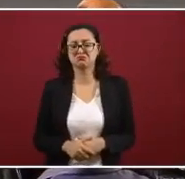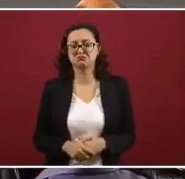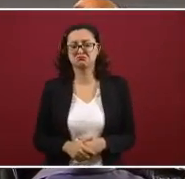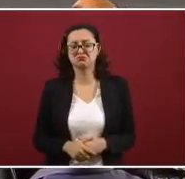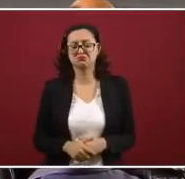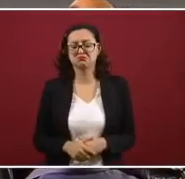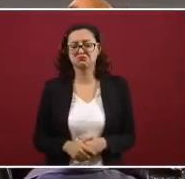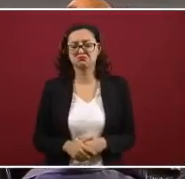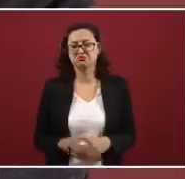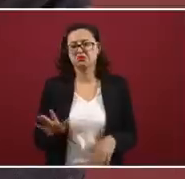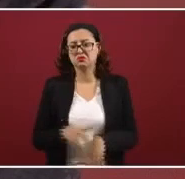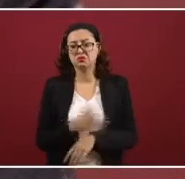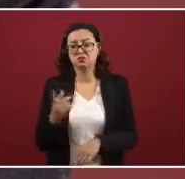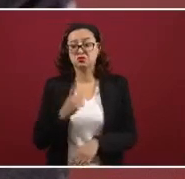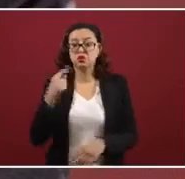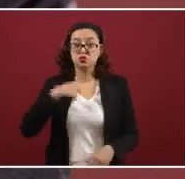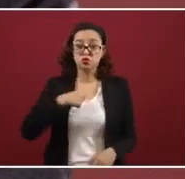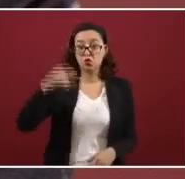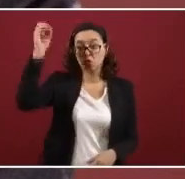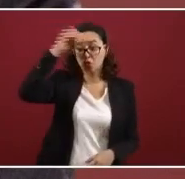para no dar pie